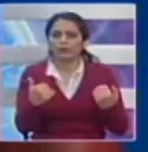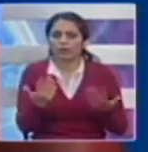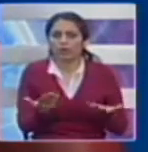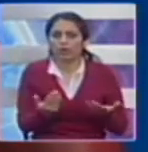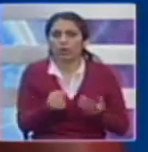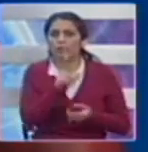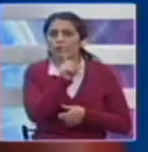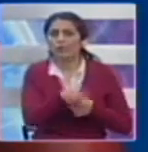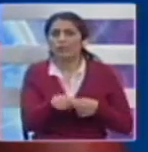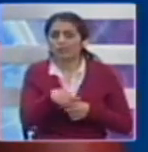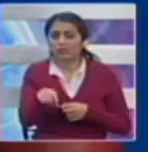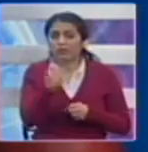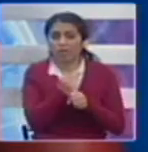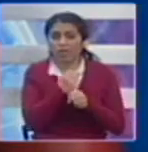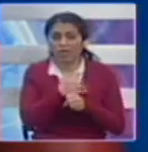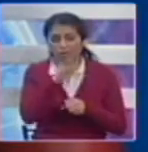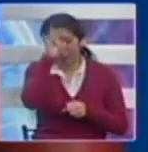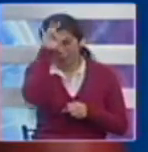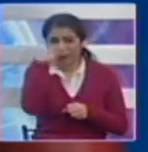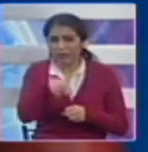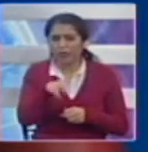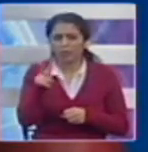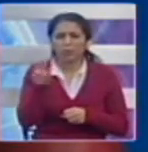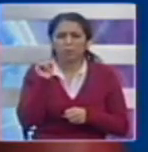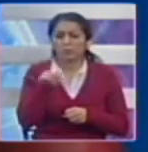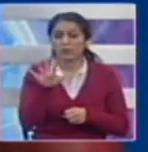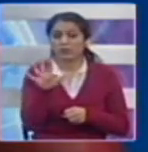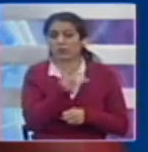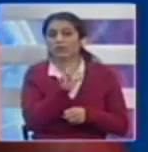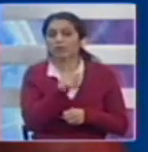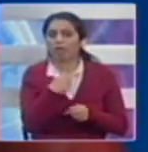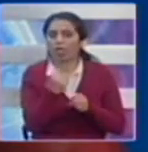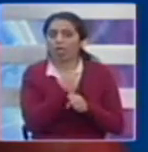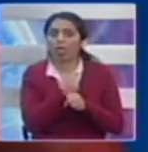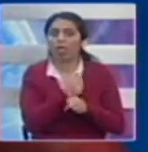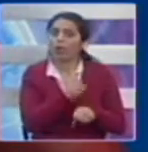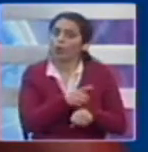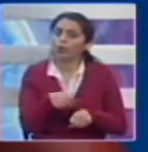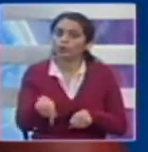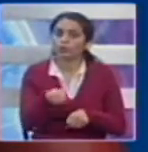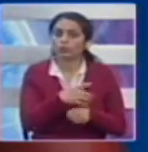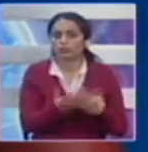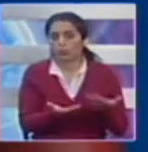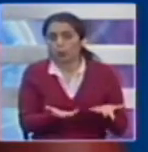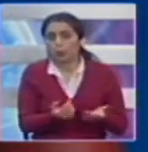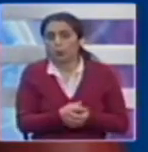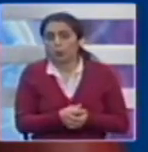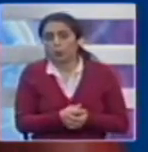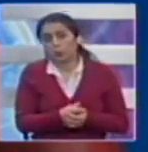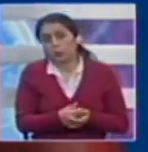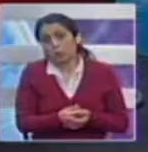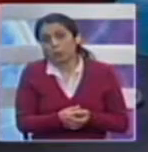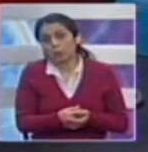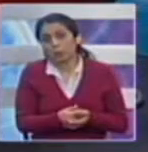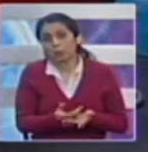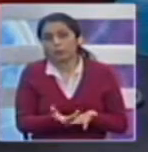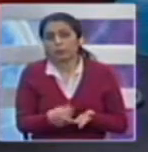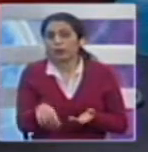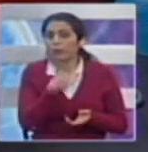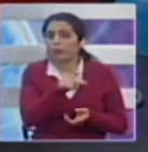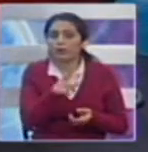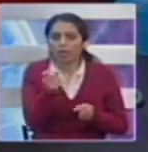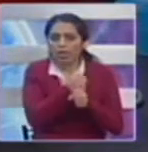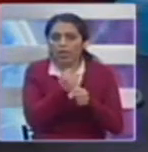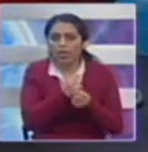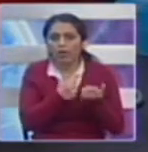Teodoro, 2.500 funcionarios que trabajan en este hospital y 3 médicos que se dieron estas